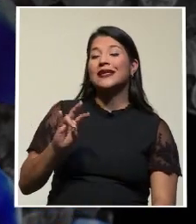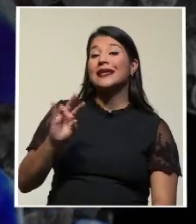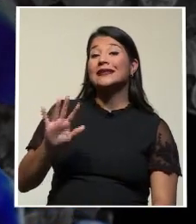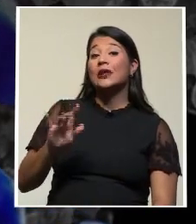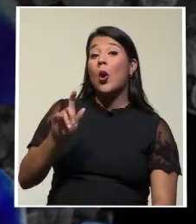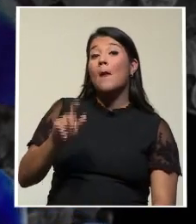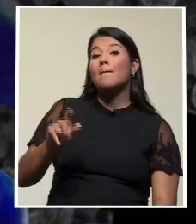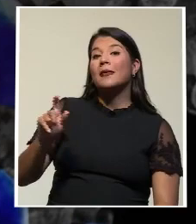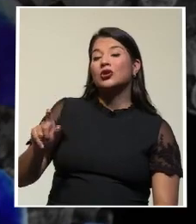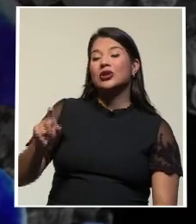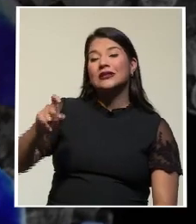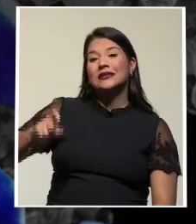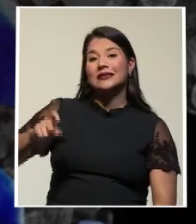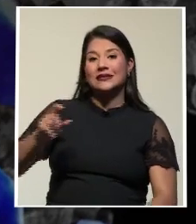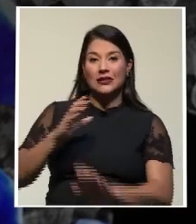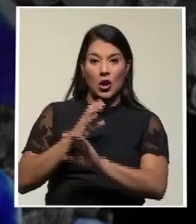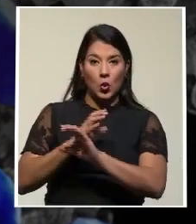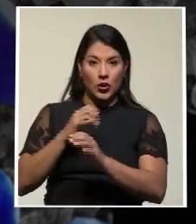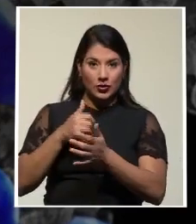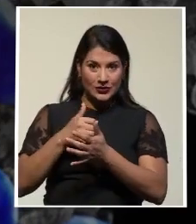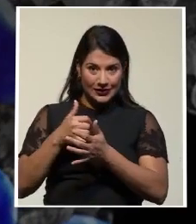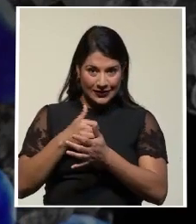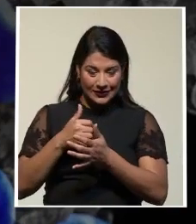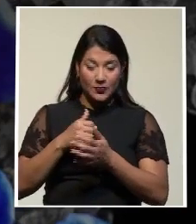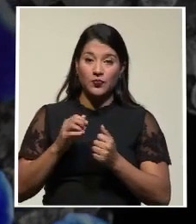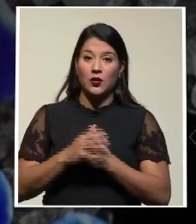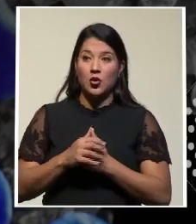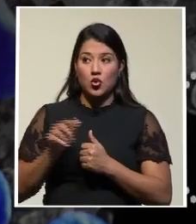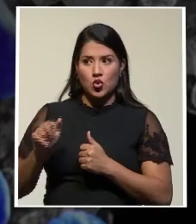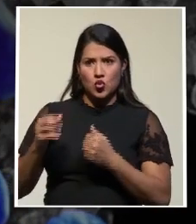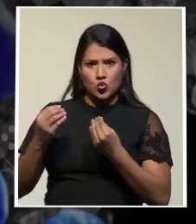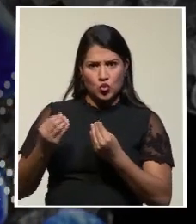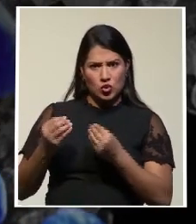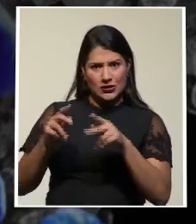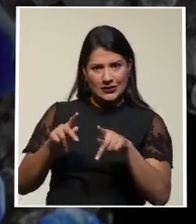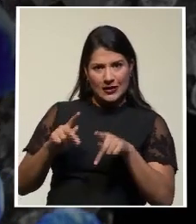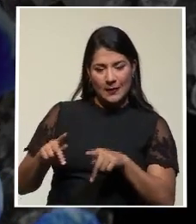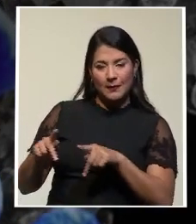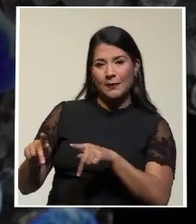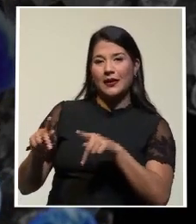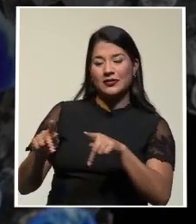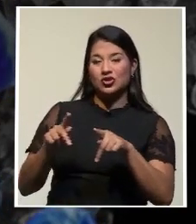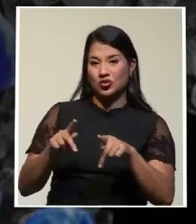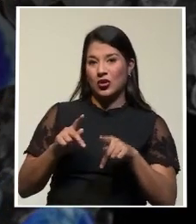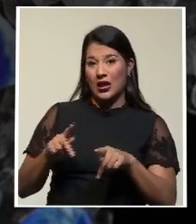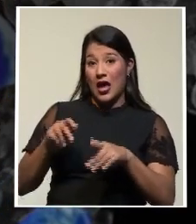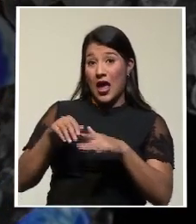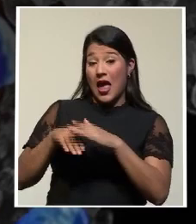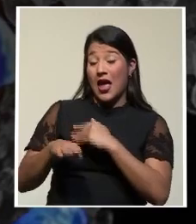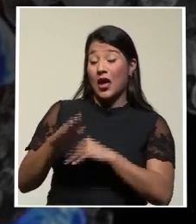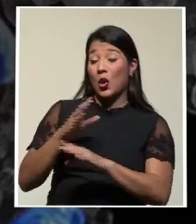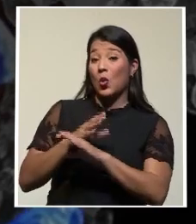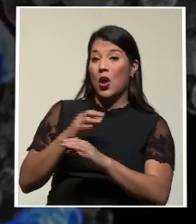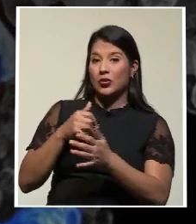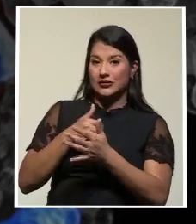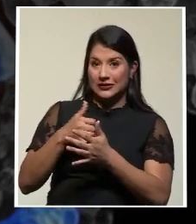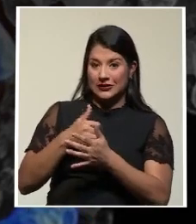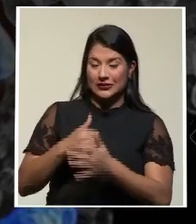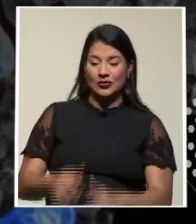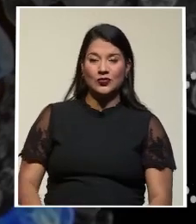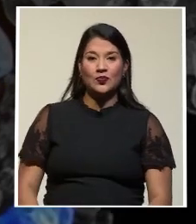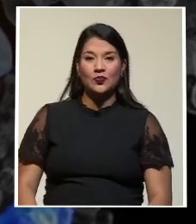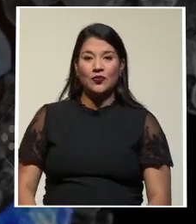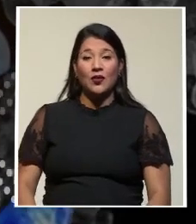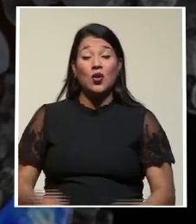475 requieren cuidados intensivos. Un número muy alto de personas en unidades de cuidados intensivos.